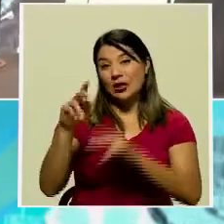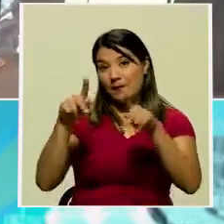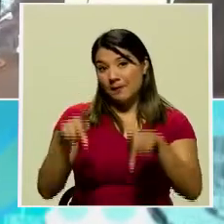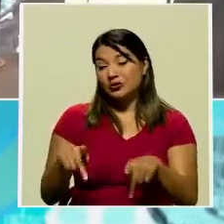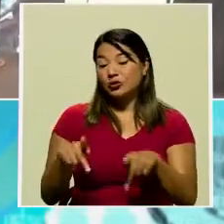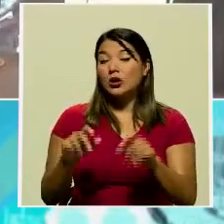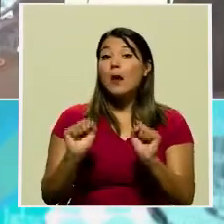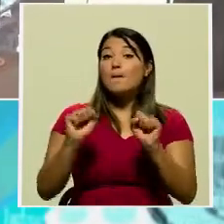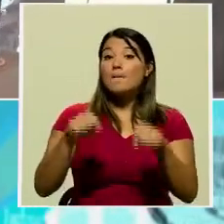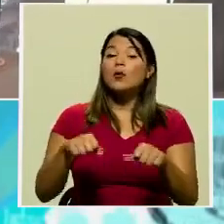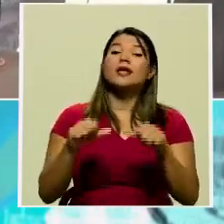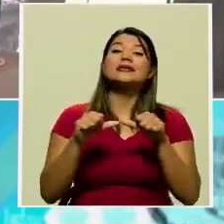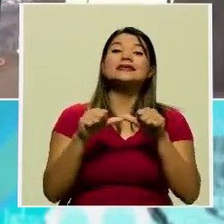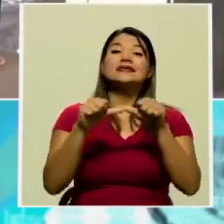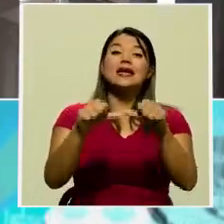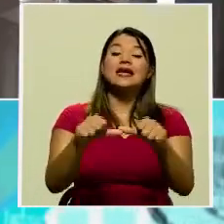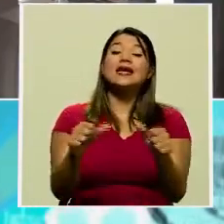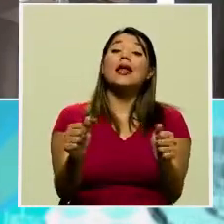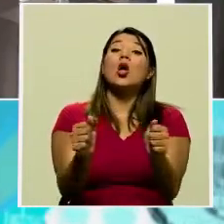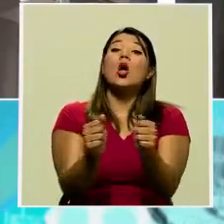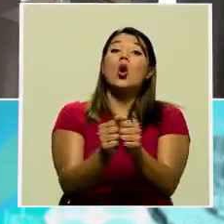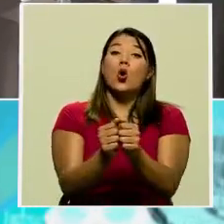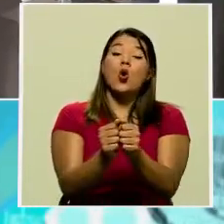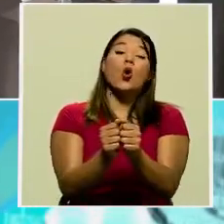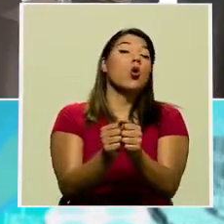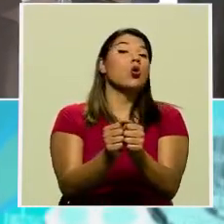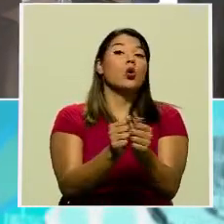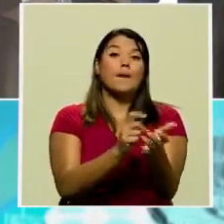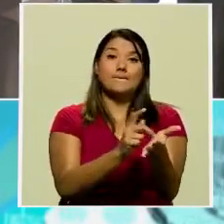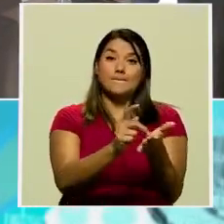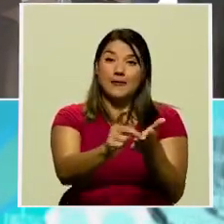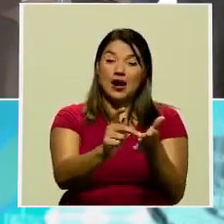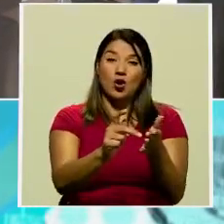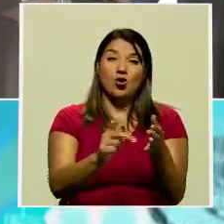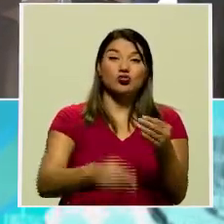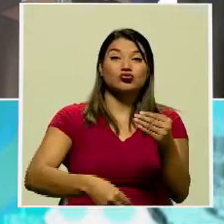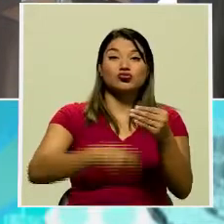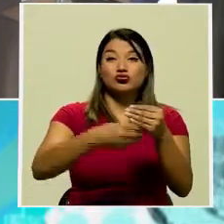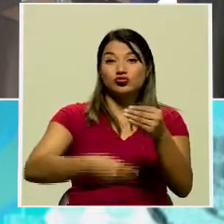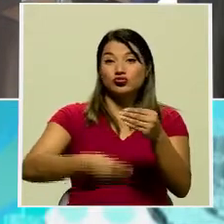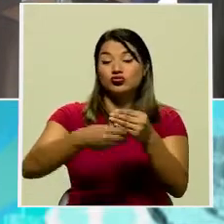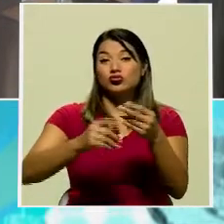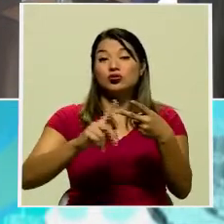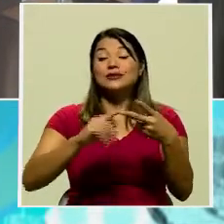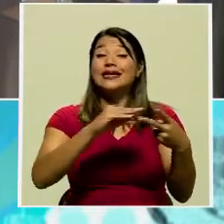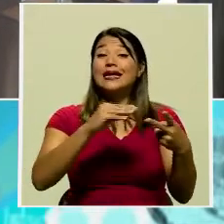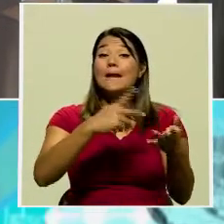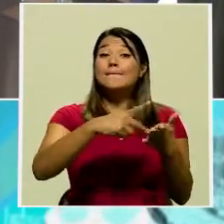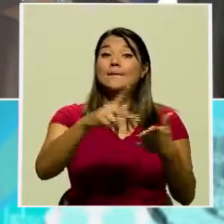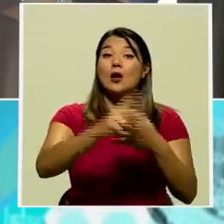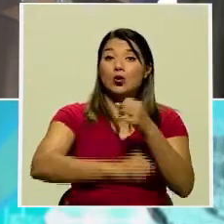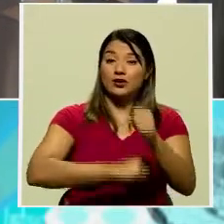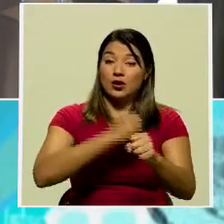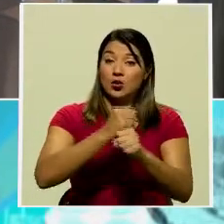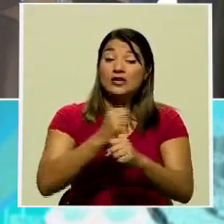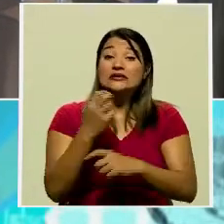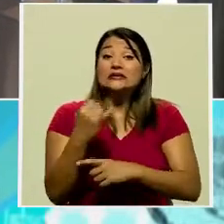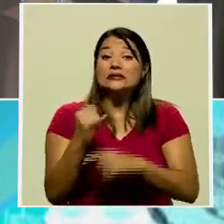estar continuando con todo lo que tiene que ver con pluses y anualidades, siempre y cuando